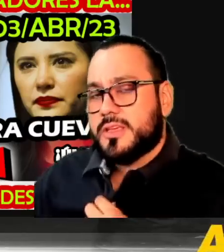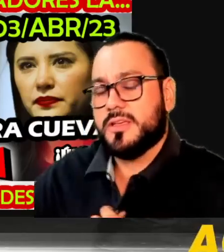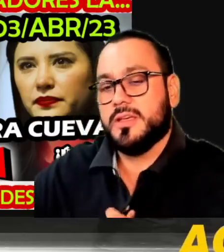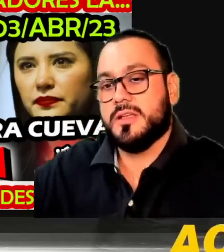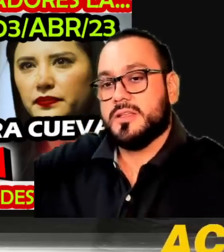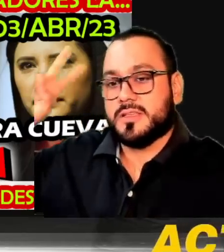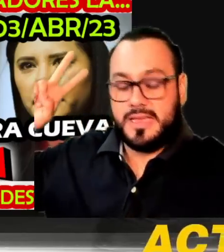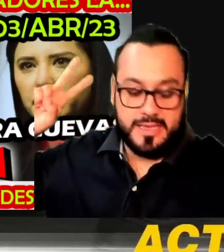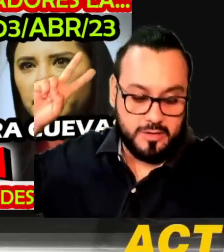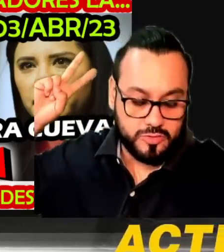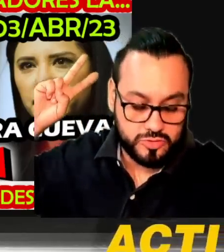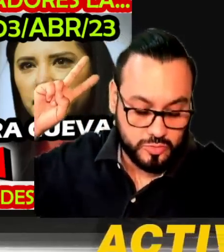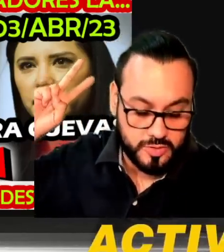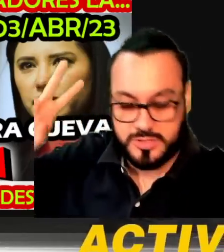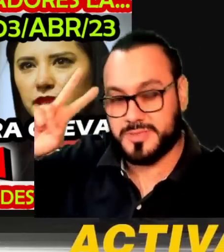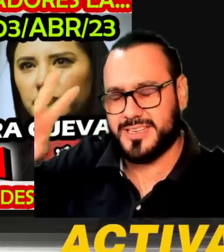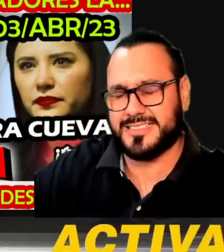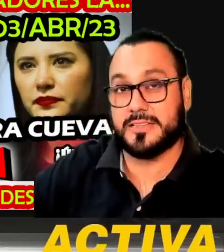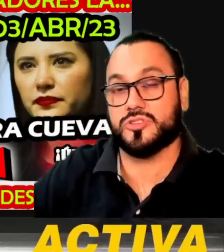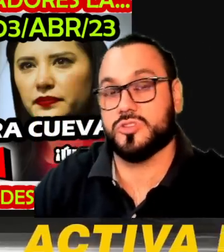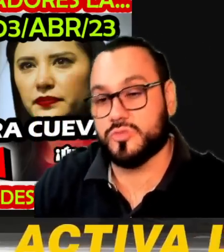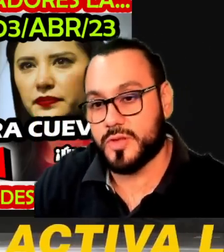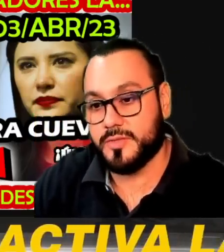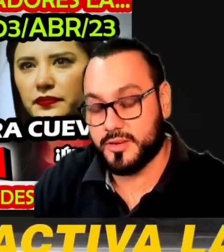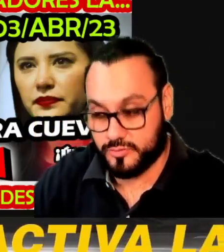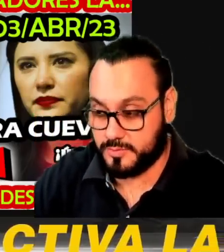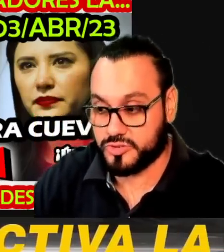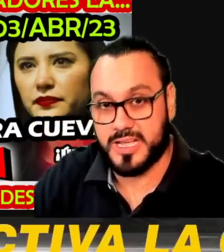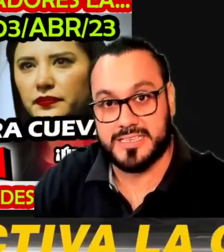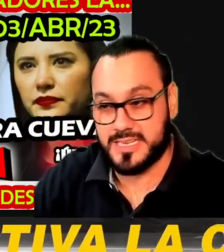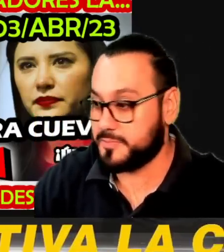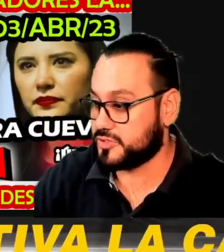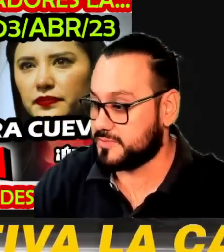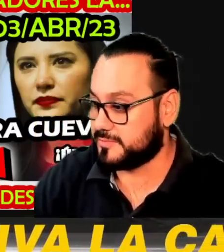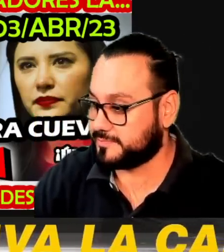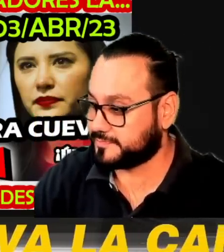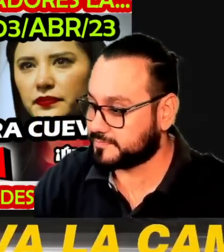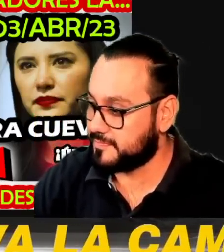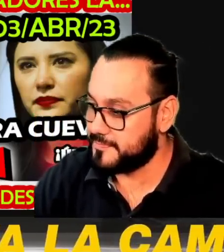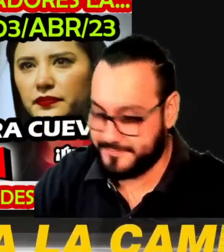amigos, y recuerden que los números siempre sean exactos y no es un fraude. Nos vemos hasta la próxima.